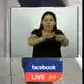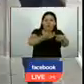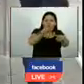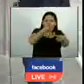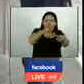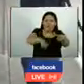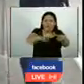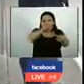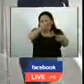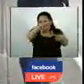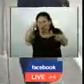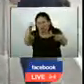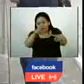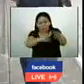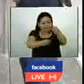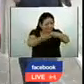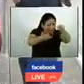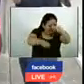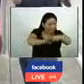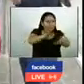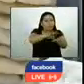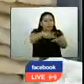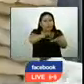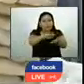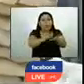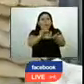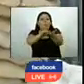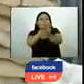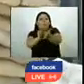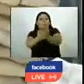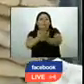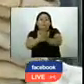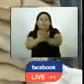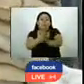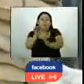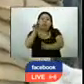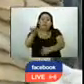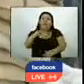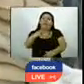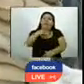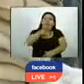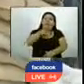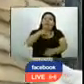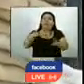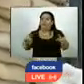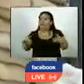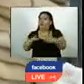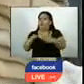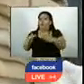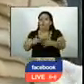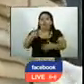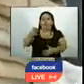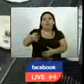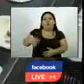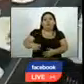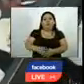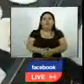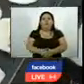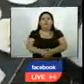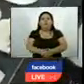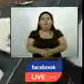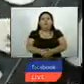del país donde se consume este producto son las pupusas, sector que también se ha visto afectado por el precio del